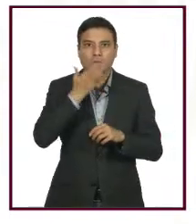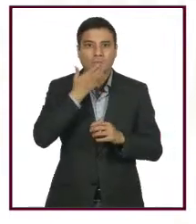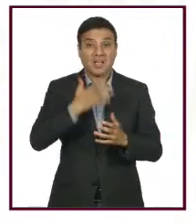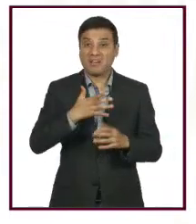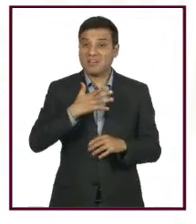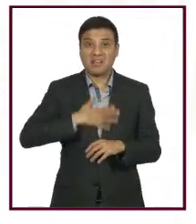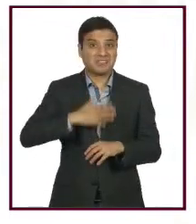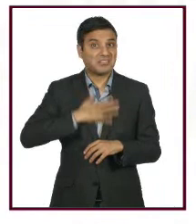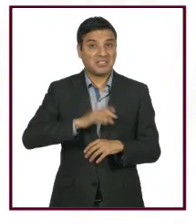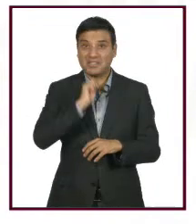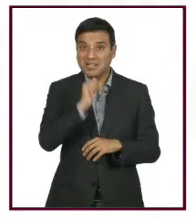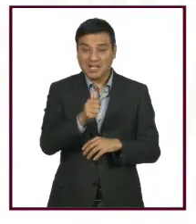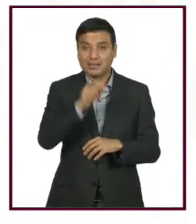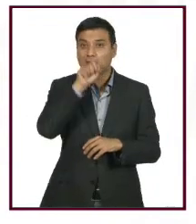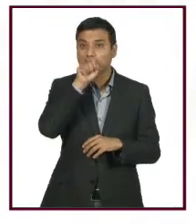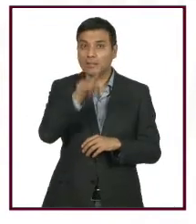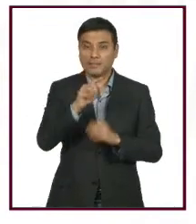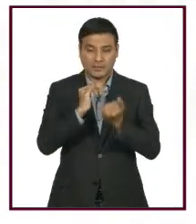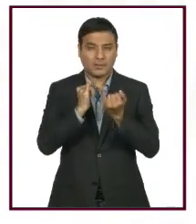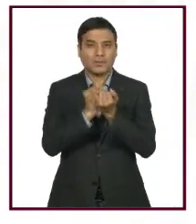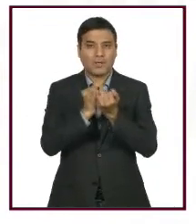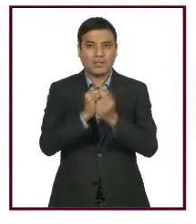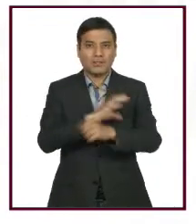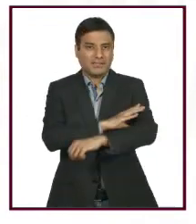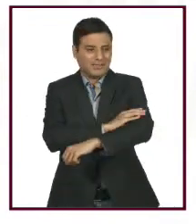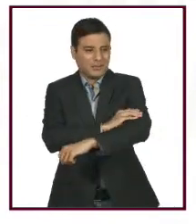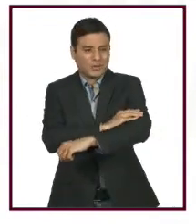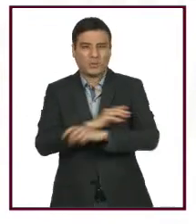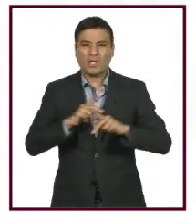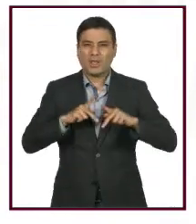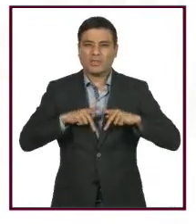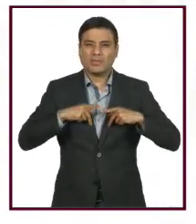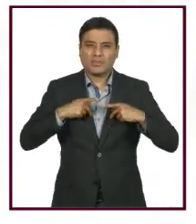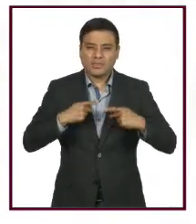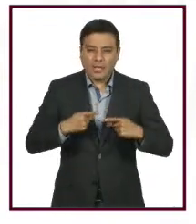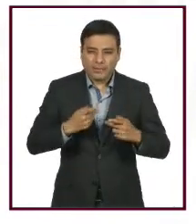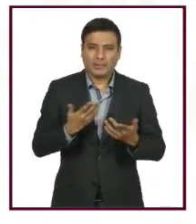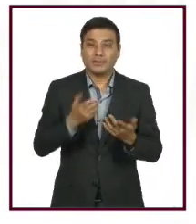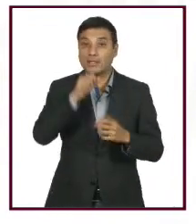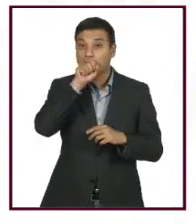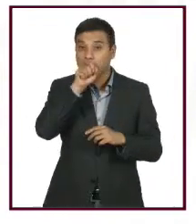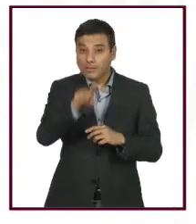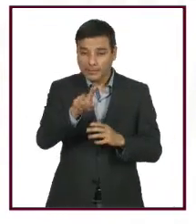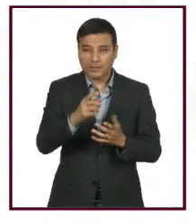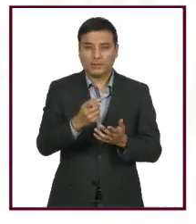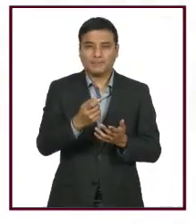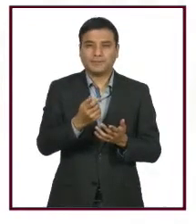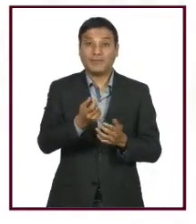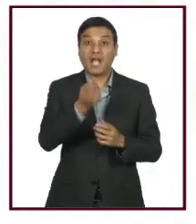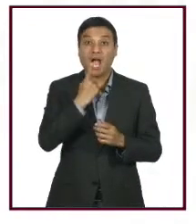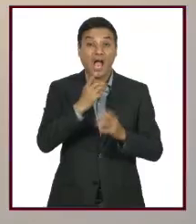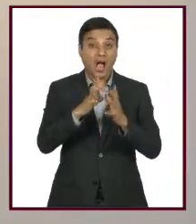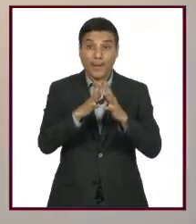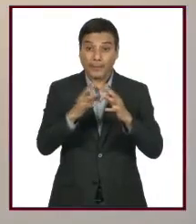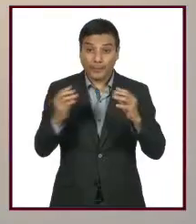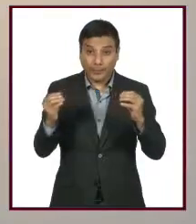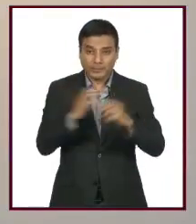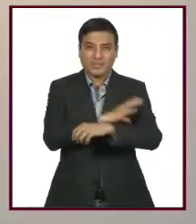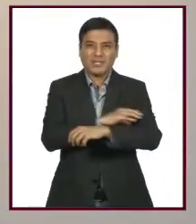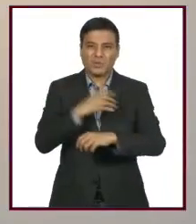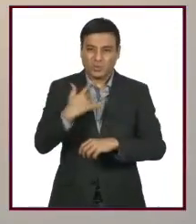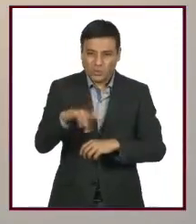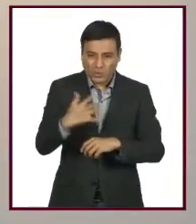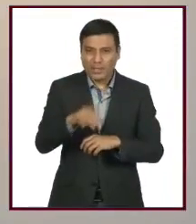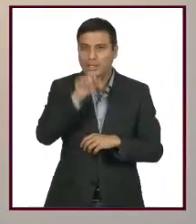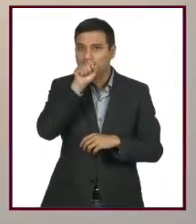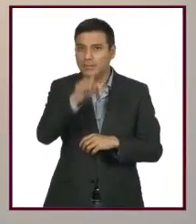cansarse. También puede haber debilidad muscular posterior a su efecto, dolor en el pecho. ¿Por qué? Porque la frecuencia cardíaca también